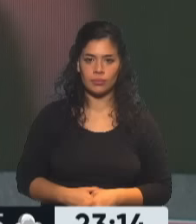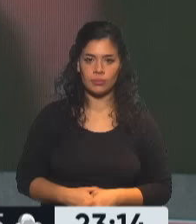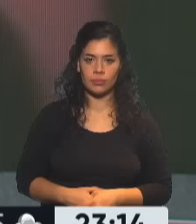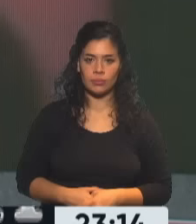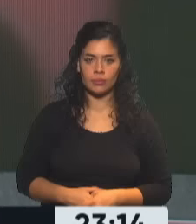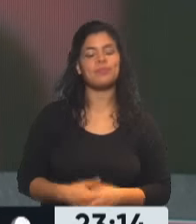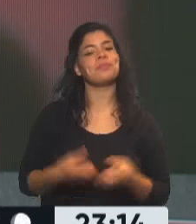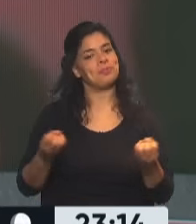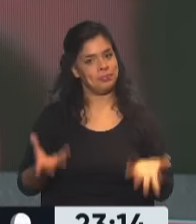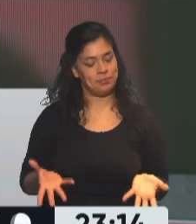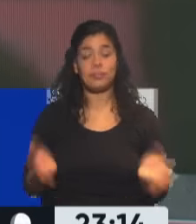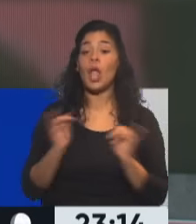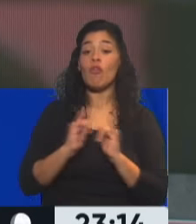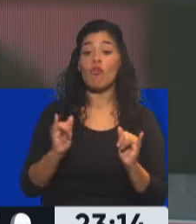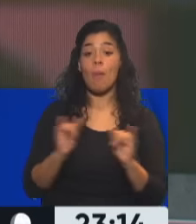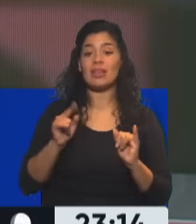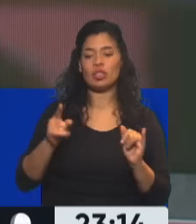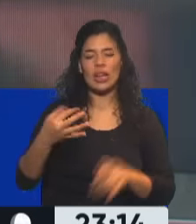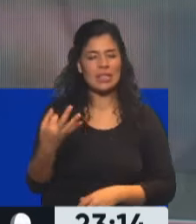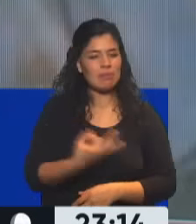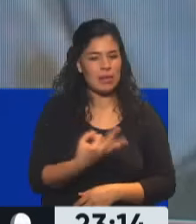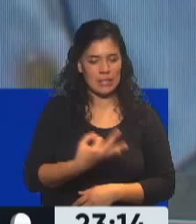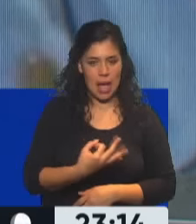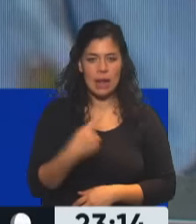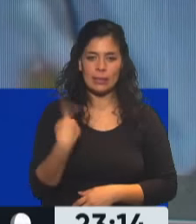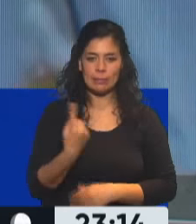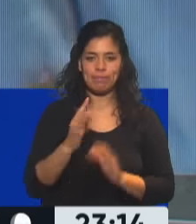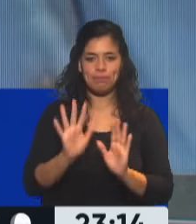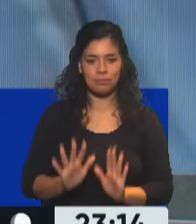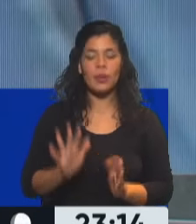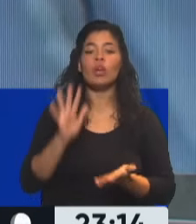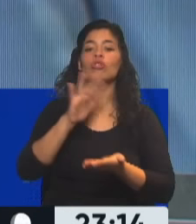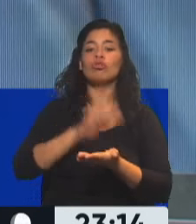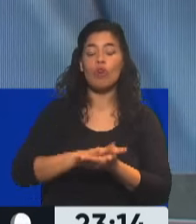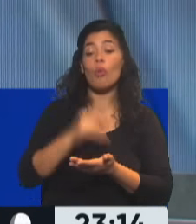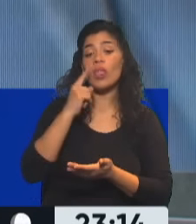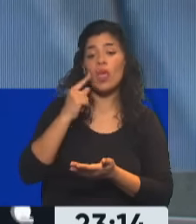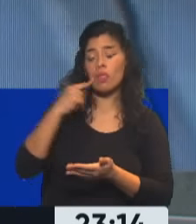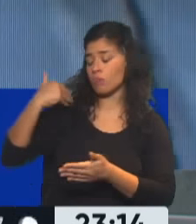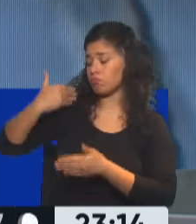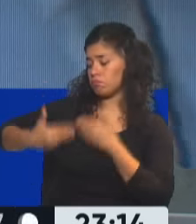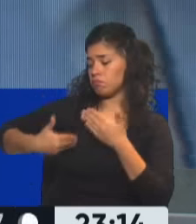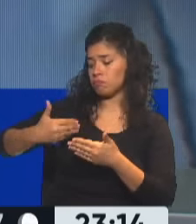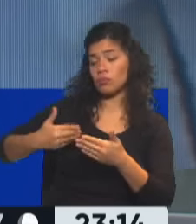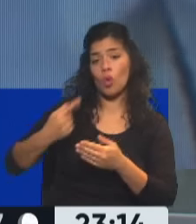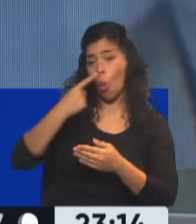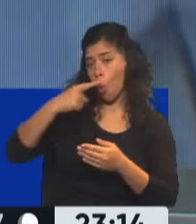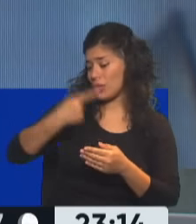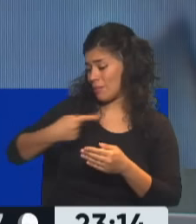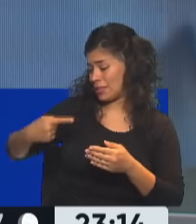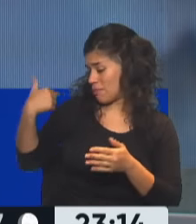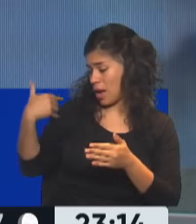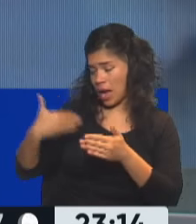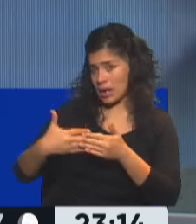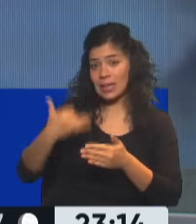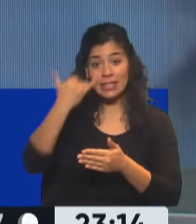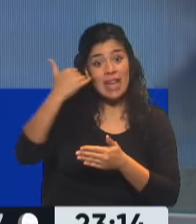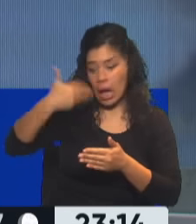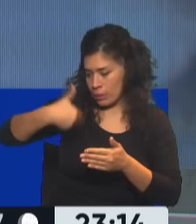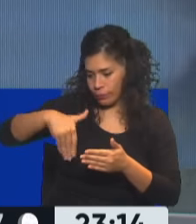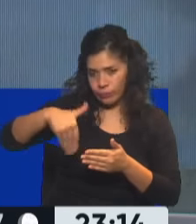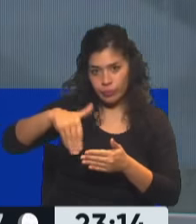Bien, hasta aquí en este informe especial lo que ha sucedido en los últimos días, en esta última semana antes de este